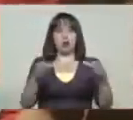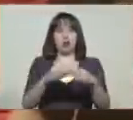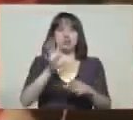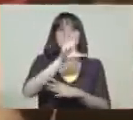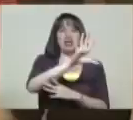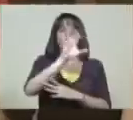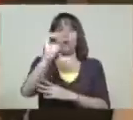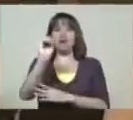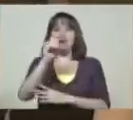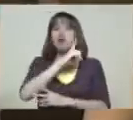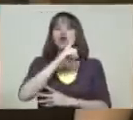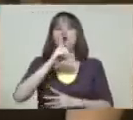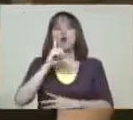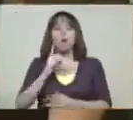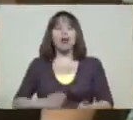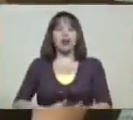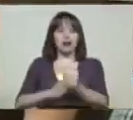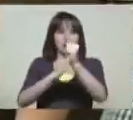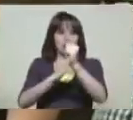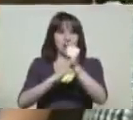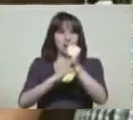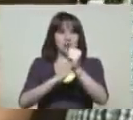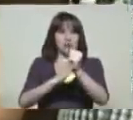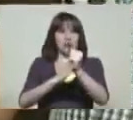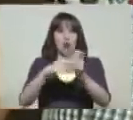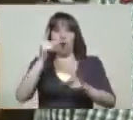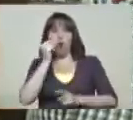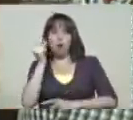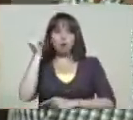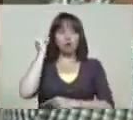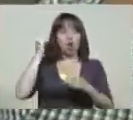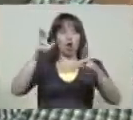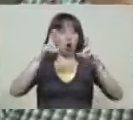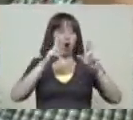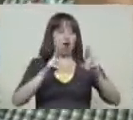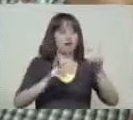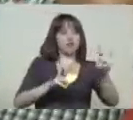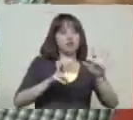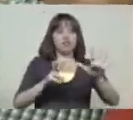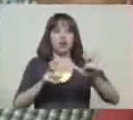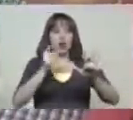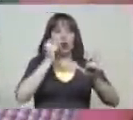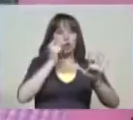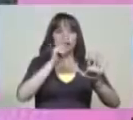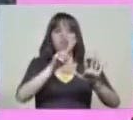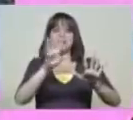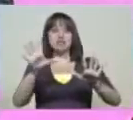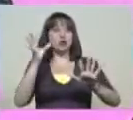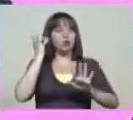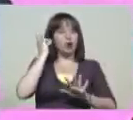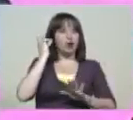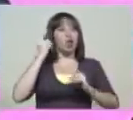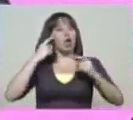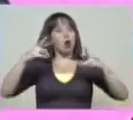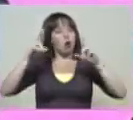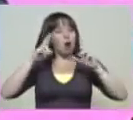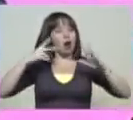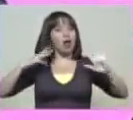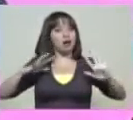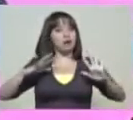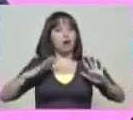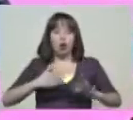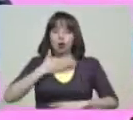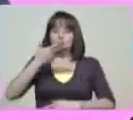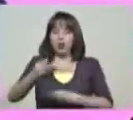50 nombres de líderes y de lideresas, ojalá 25 y 25, de líderes o lideresas que